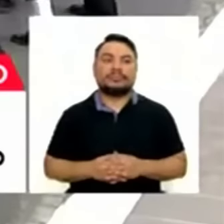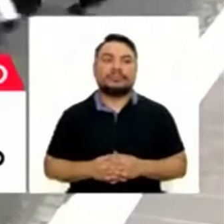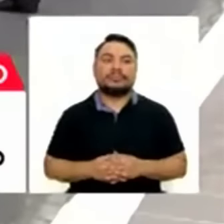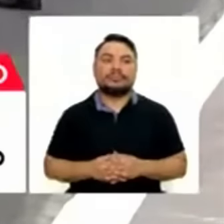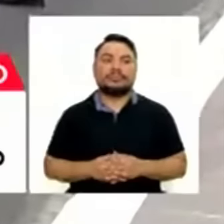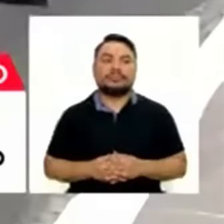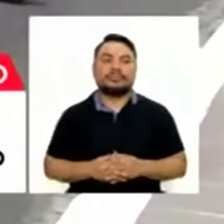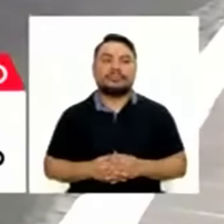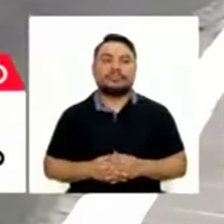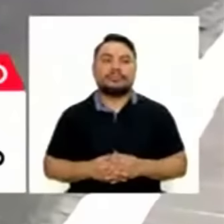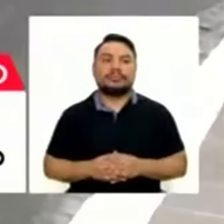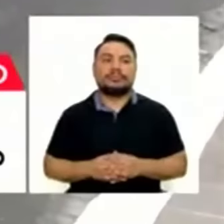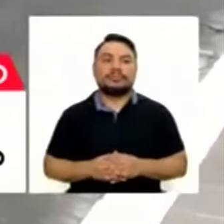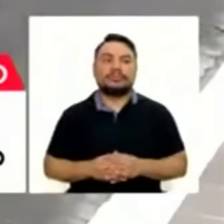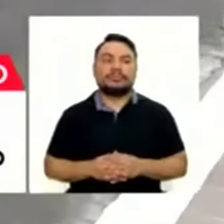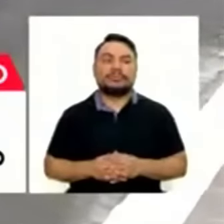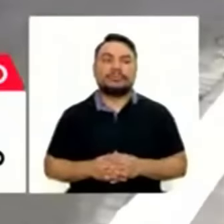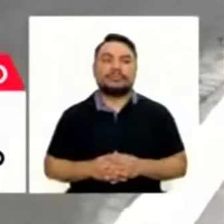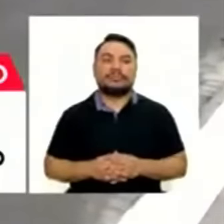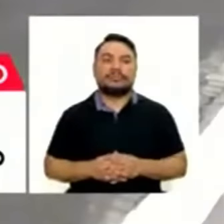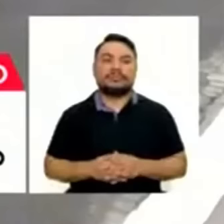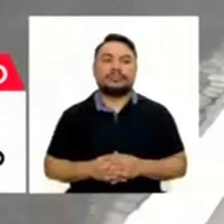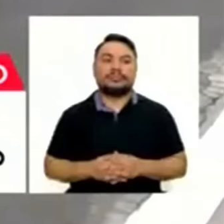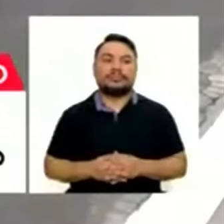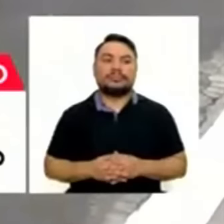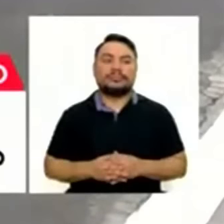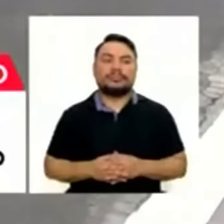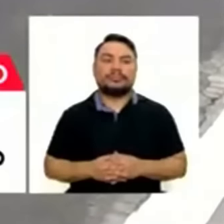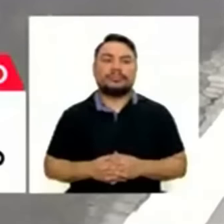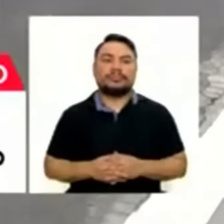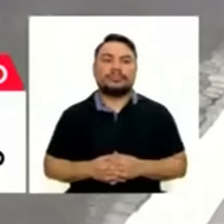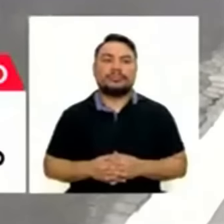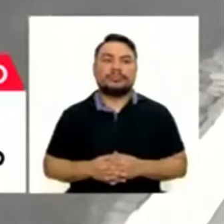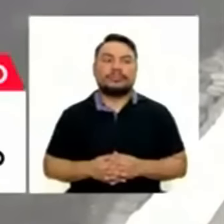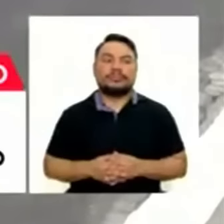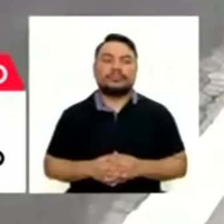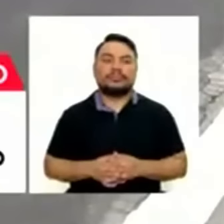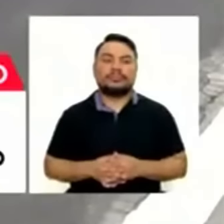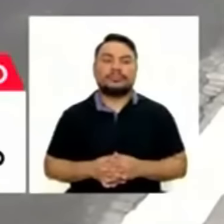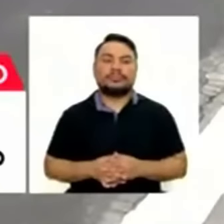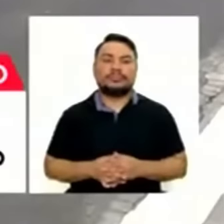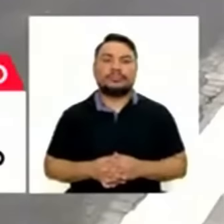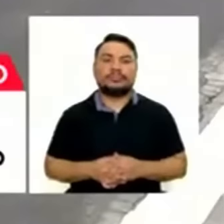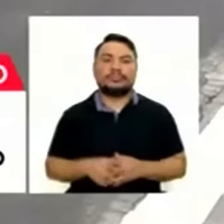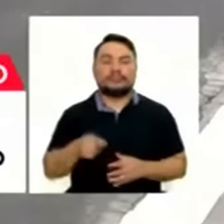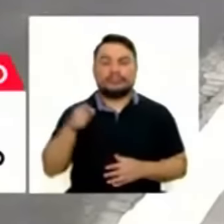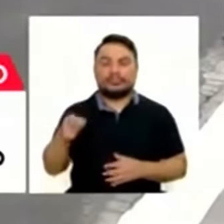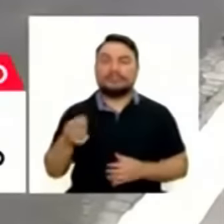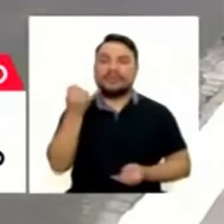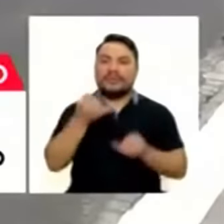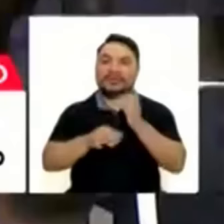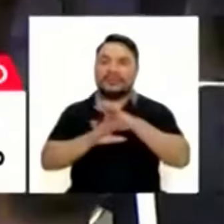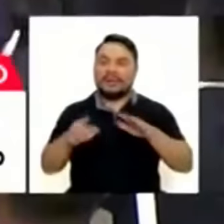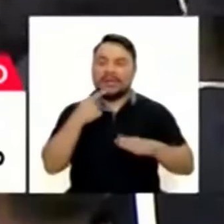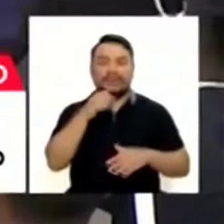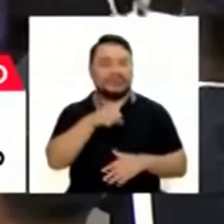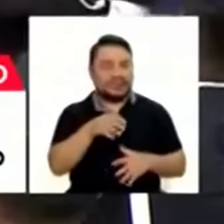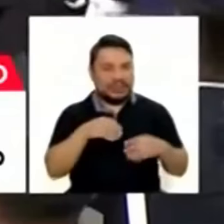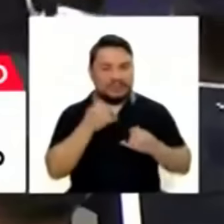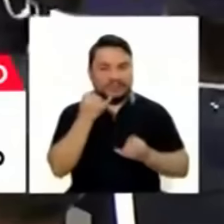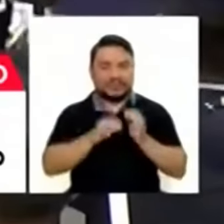Ahí escuchábamos el permiso de la presidenta Dina Boluarte hacia el jefe de línea para que descansen las armas